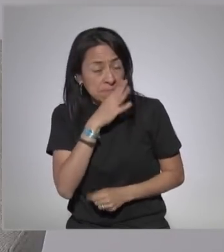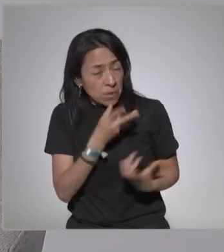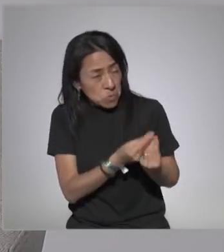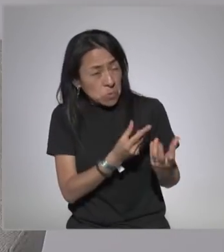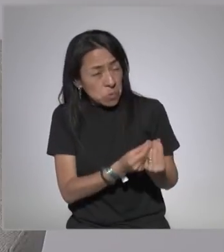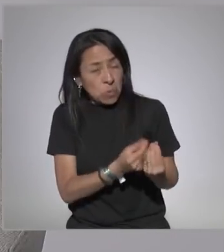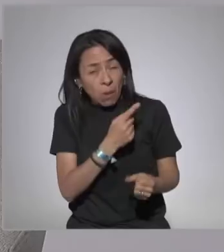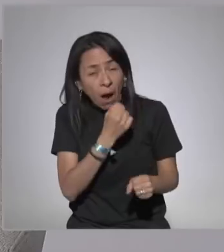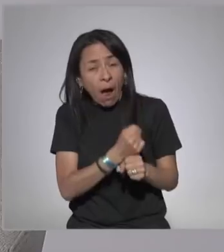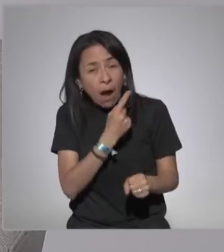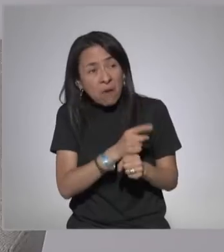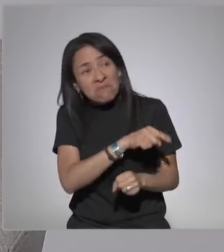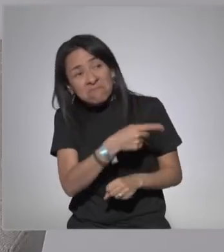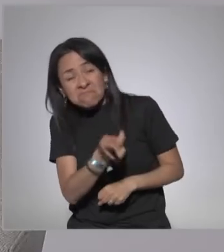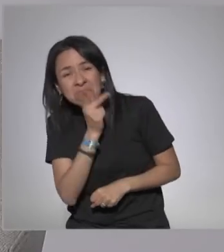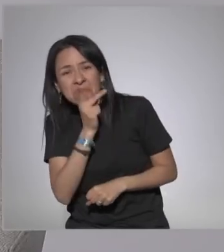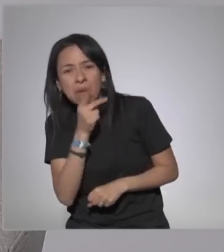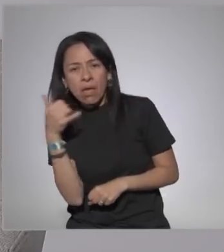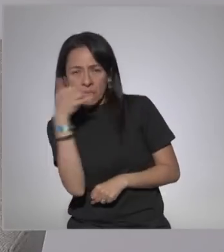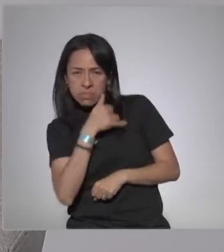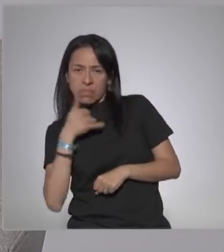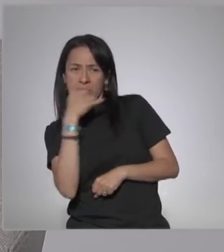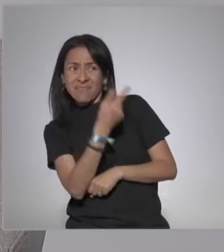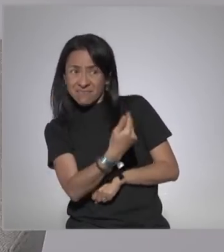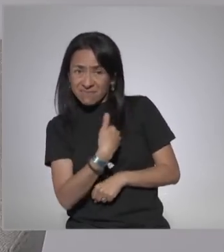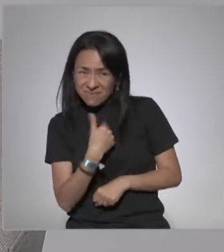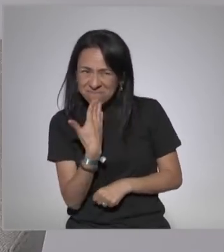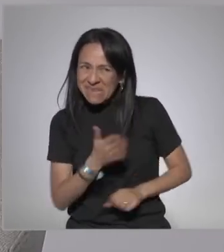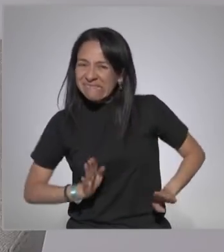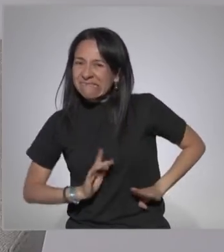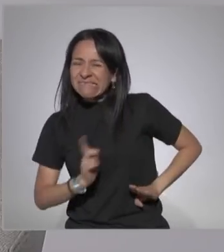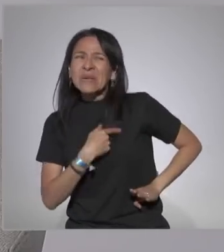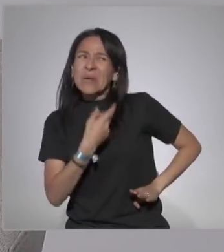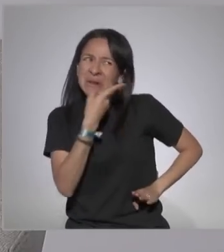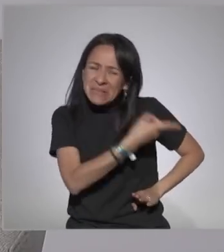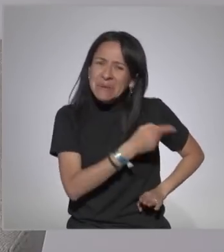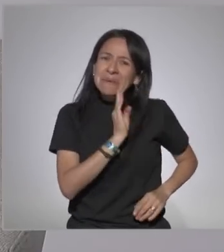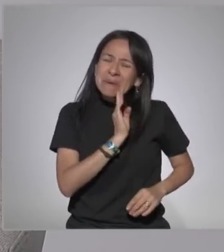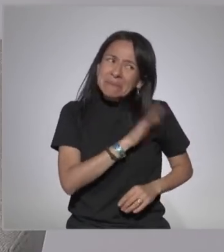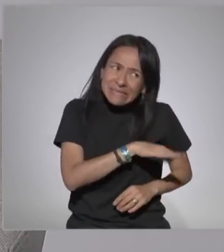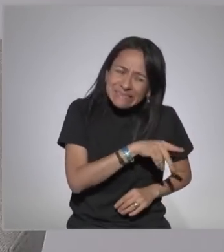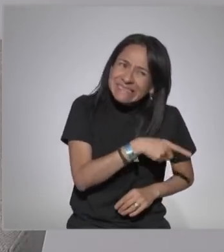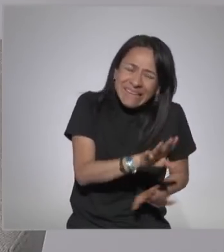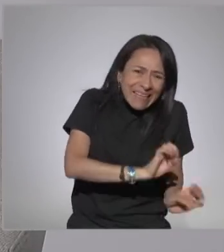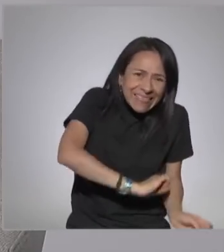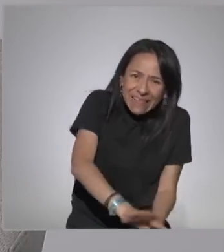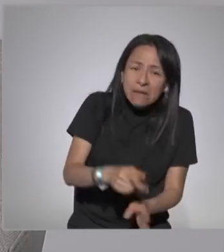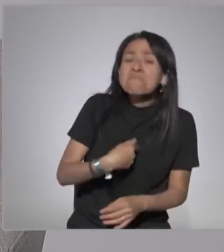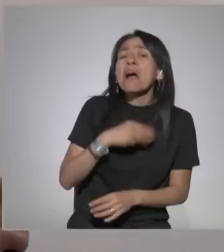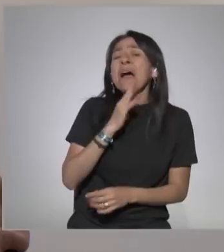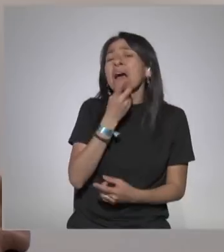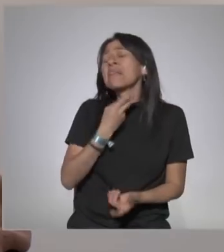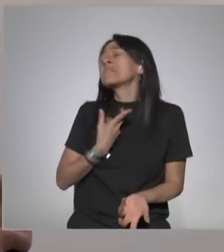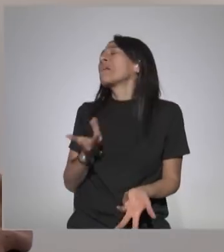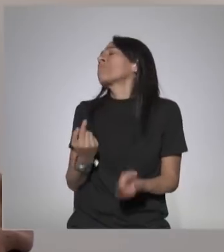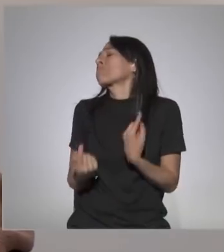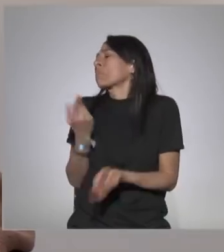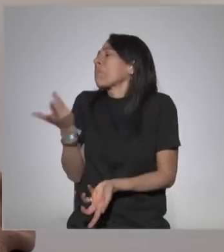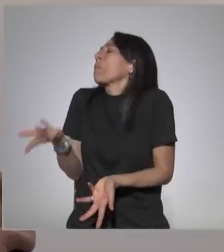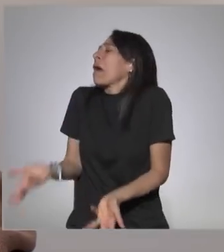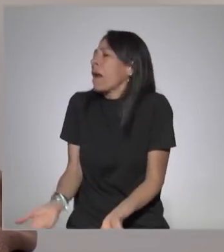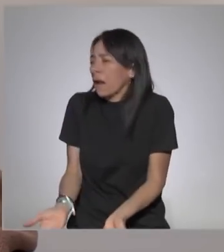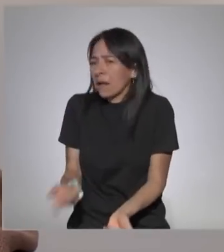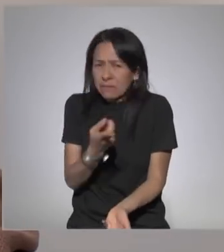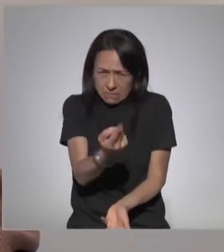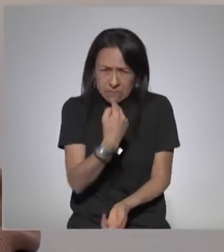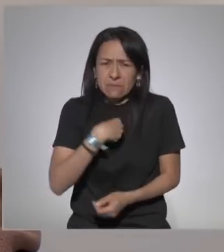y yo nunca me he llevado bien con él. Le he insistido a mi mamá para que lo deje, pero me dice que ya a su edad, ¿para qué? ¿Qué consejo me darían?